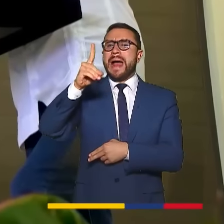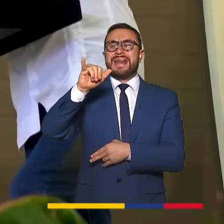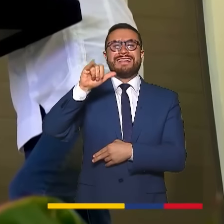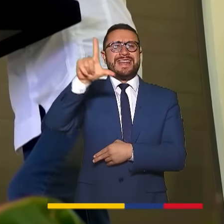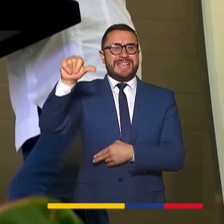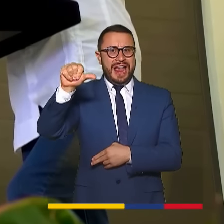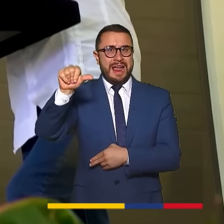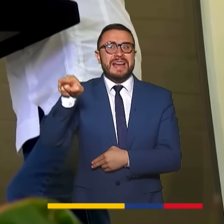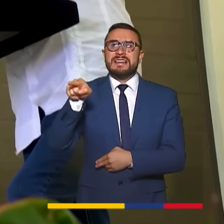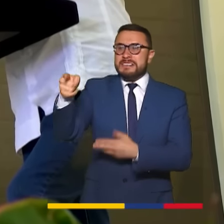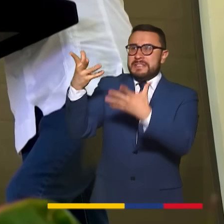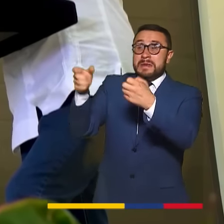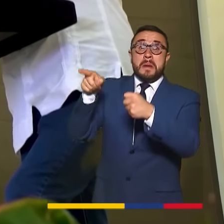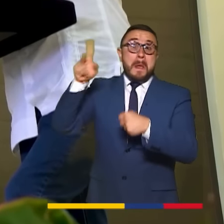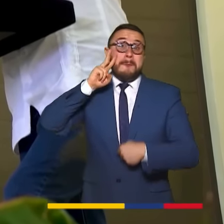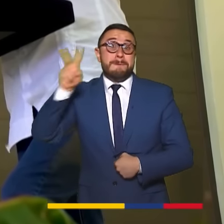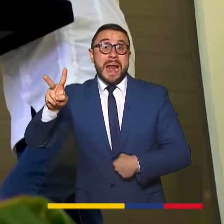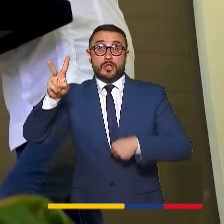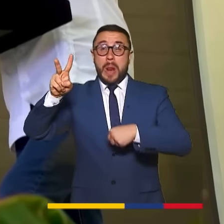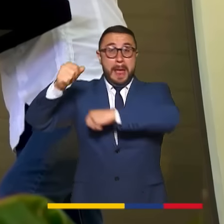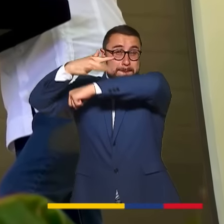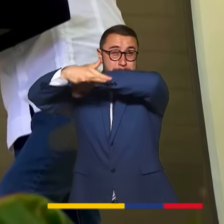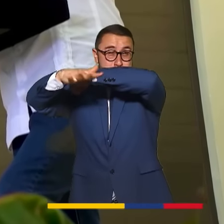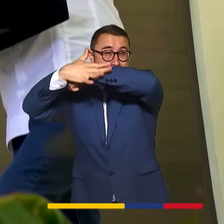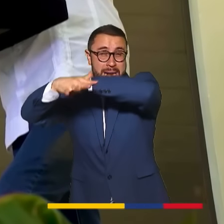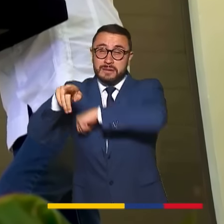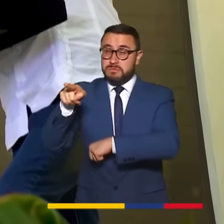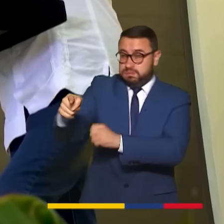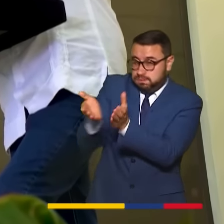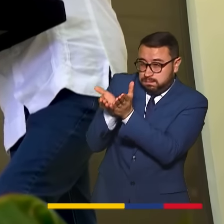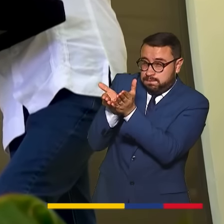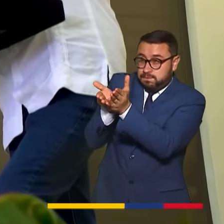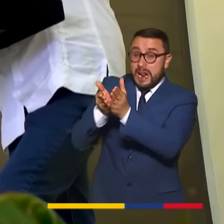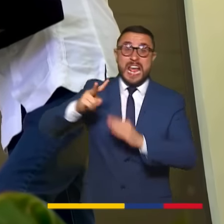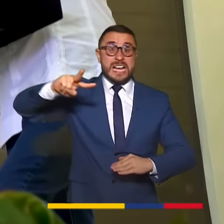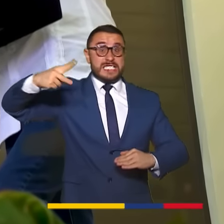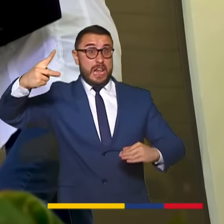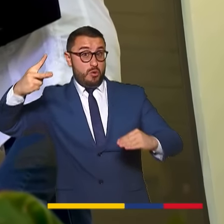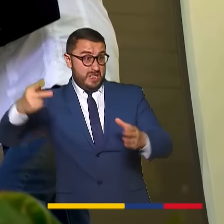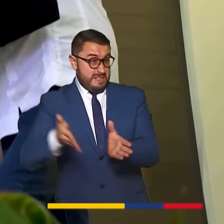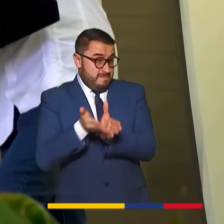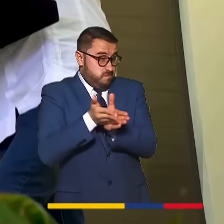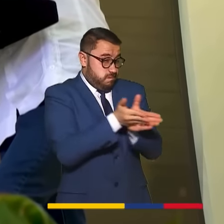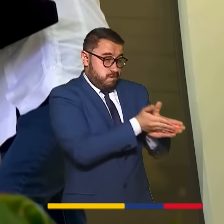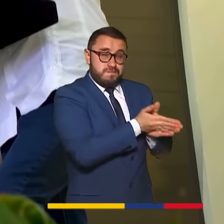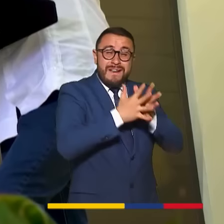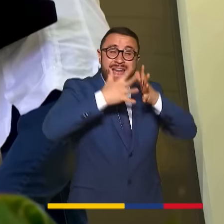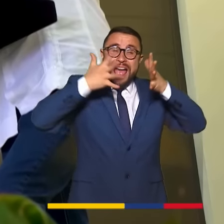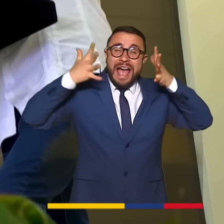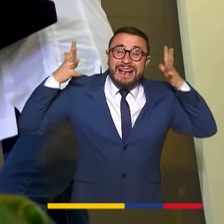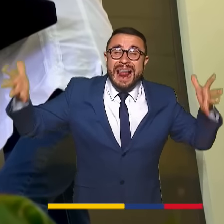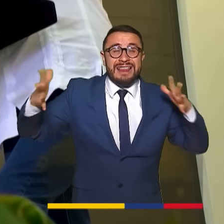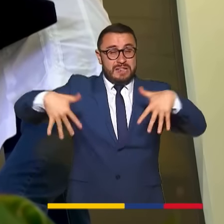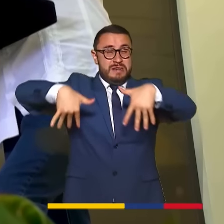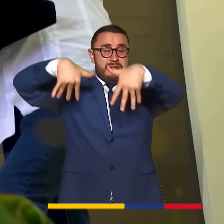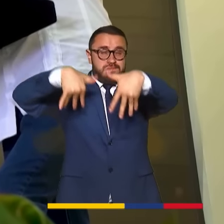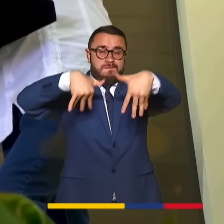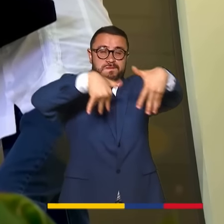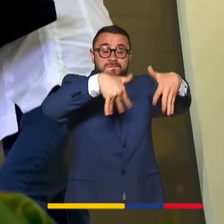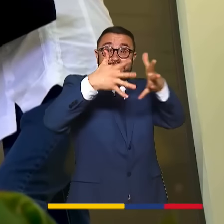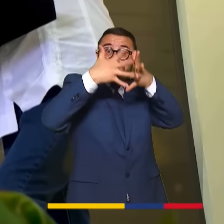Maracaibo, destruyendo lo que iba a ser la segunda reconquista y el ejército más grande que